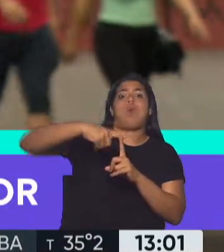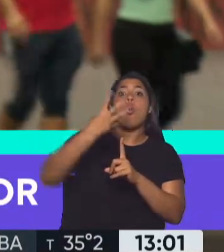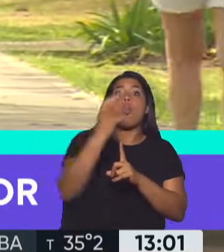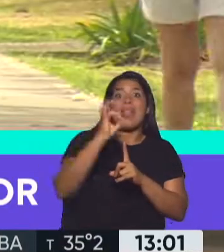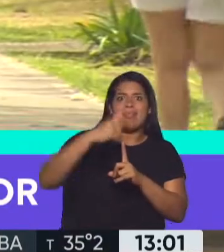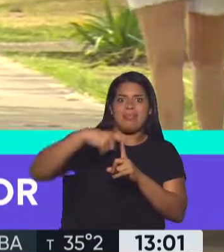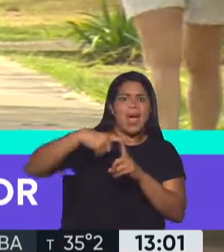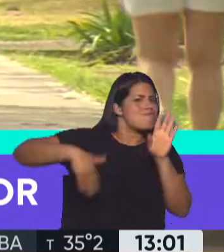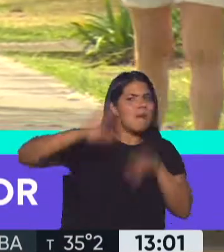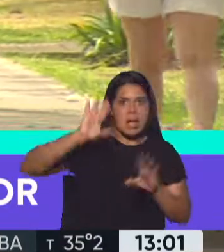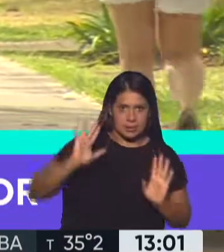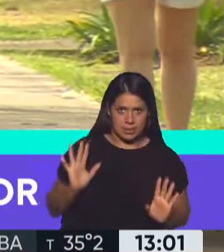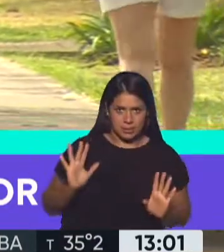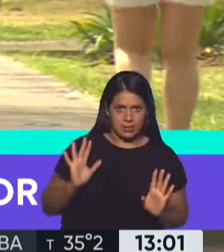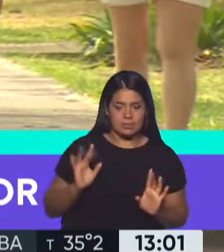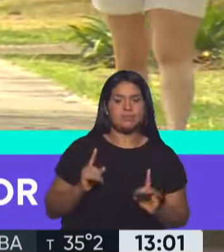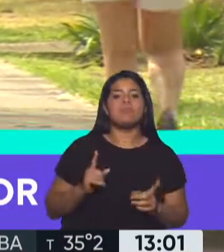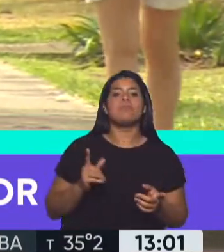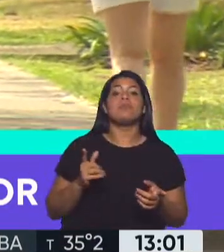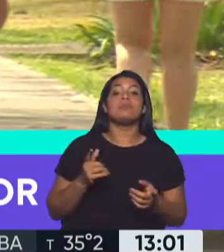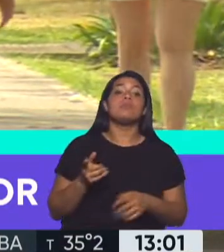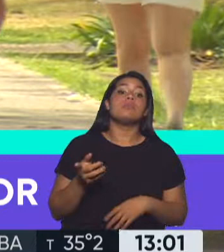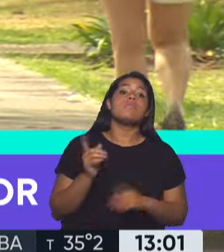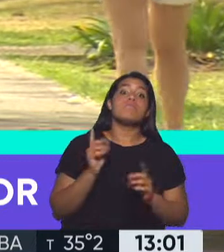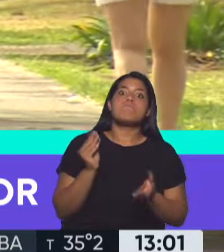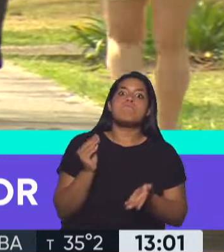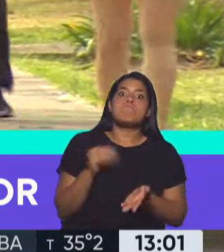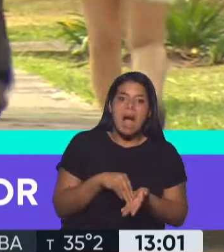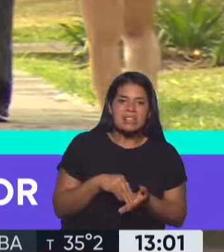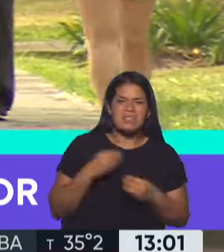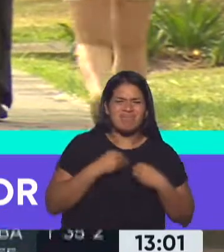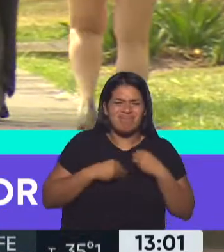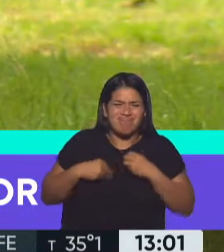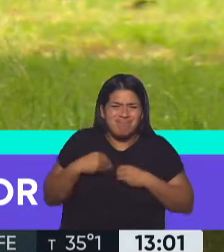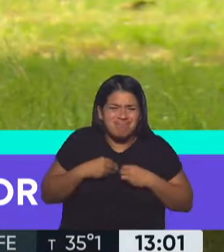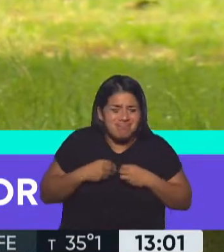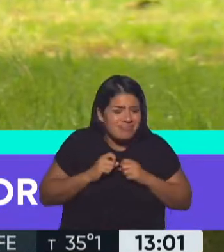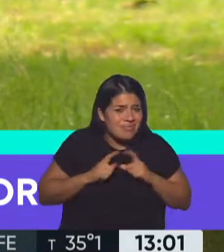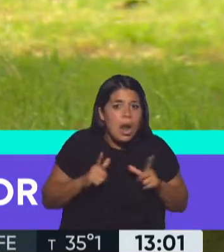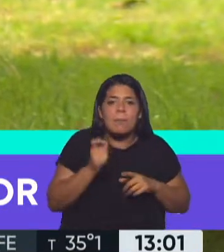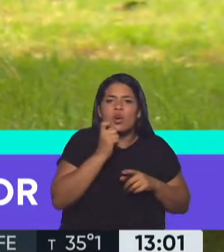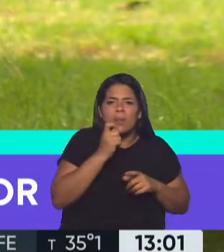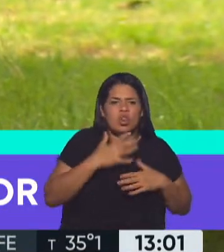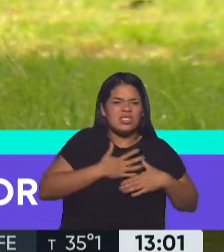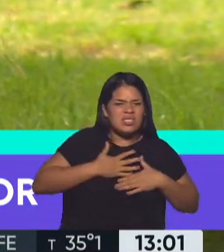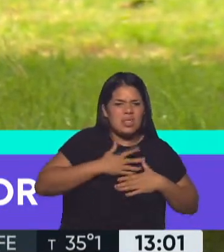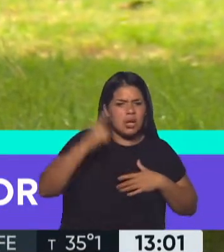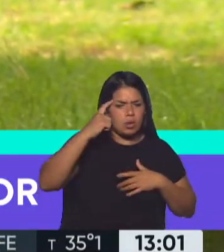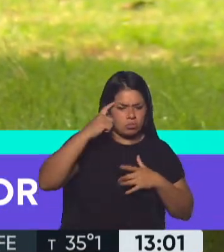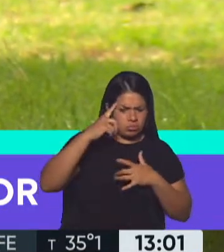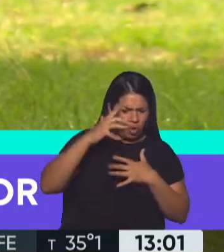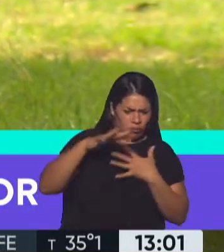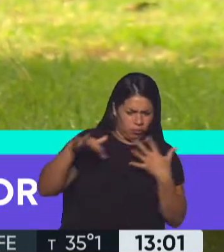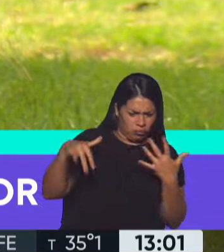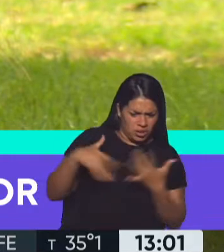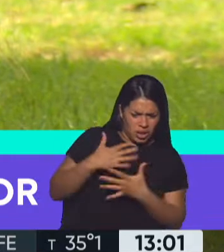40 grados, que se acompaña habitualmente de síntomas neurológicos, o sea, el paciente está o confuso, o tiene alucinaciones,